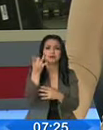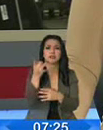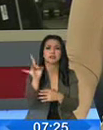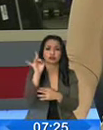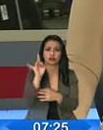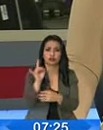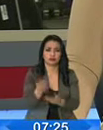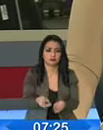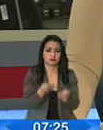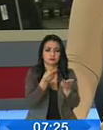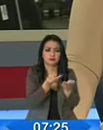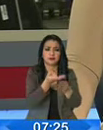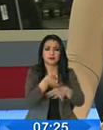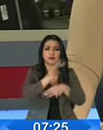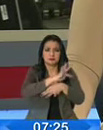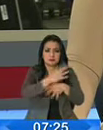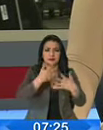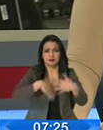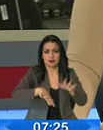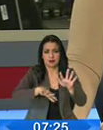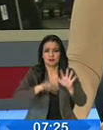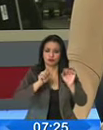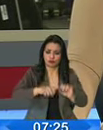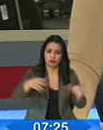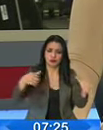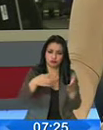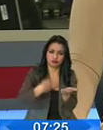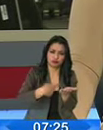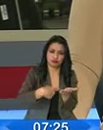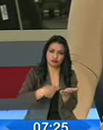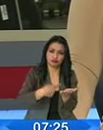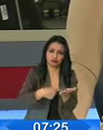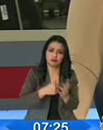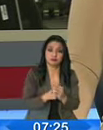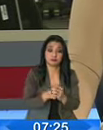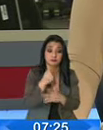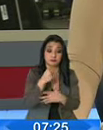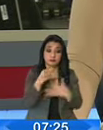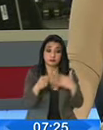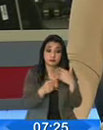ya en manos de la Asamblea Nacional para su tratamiento. En ella se registra